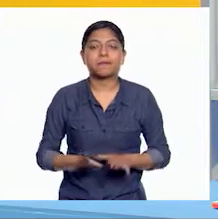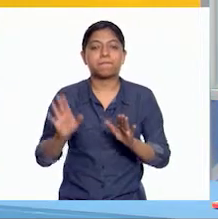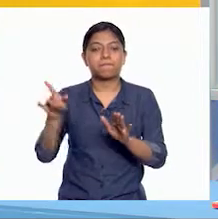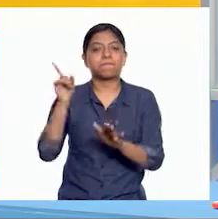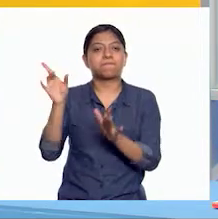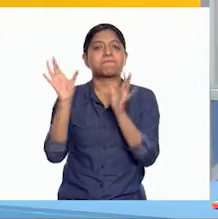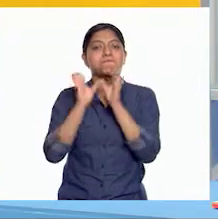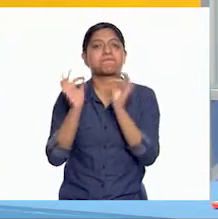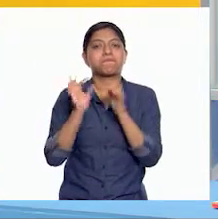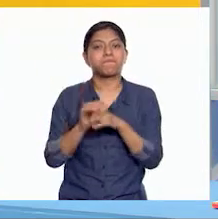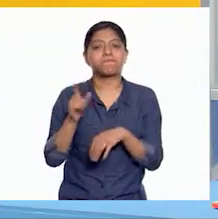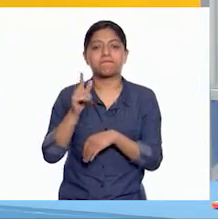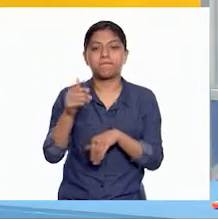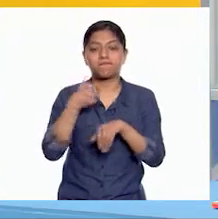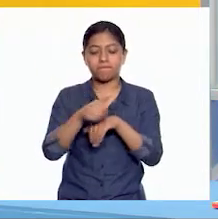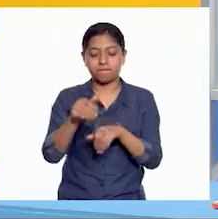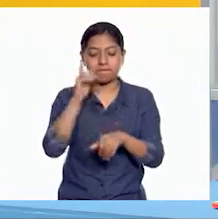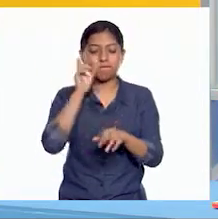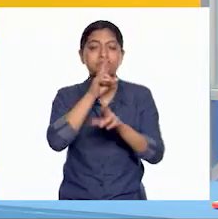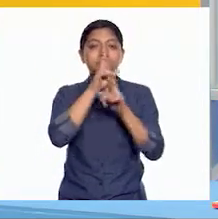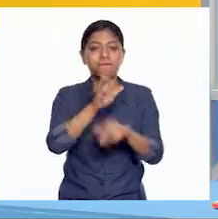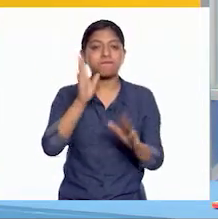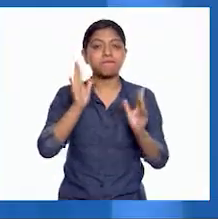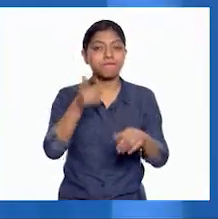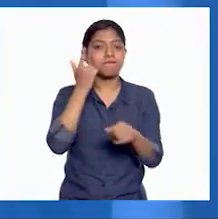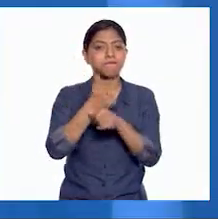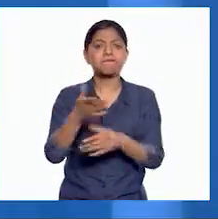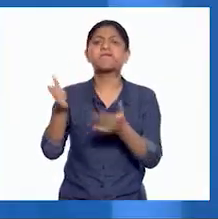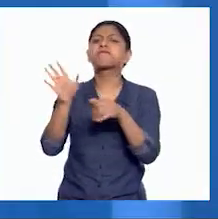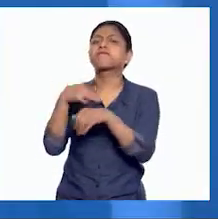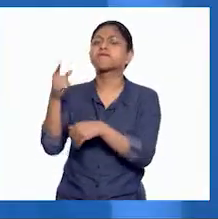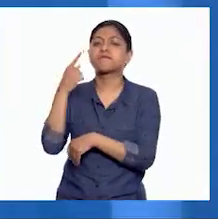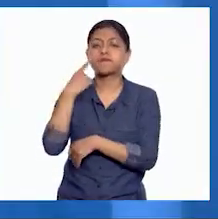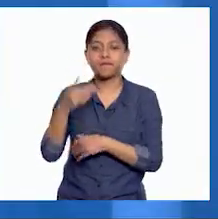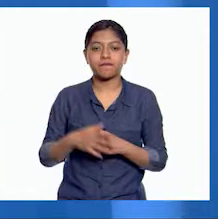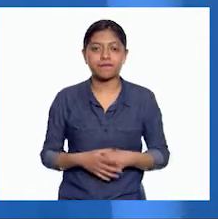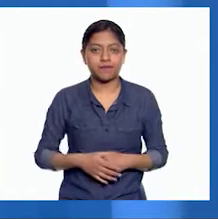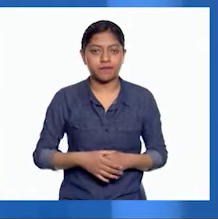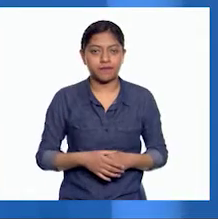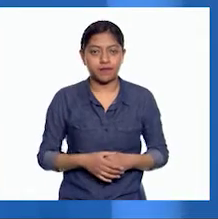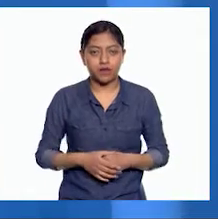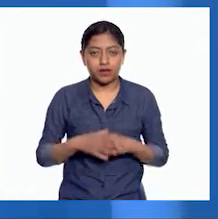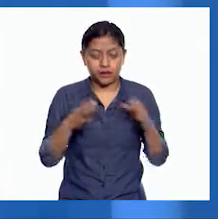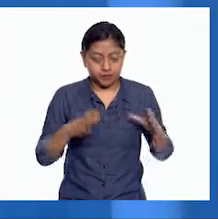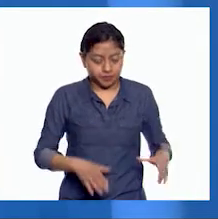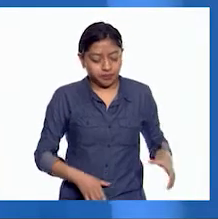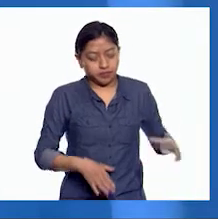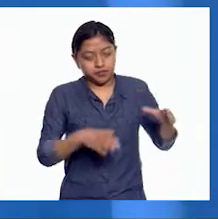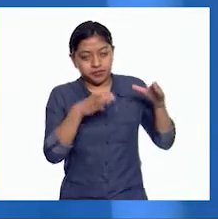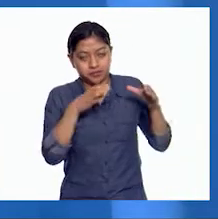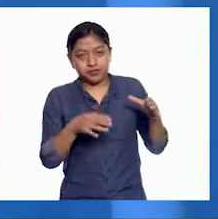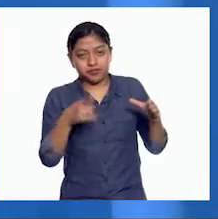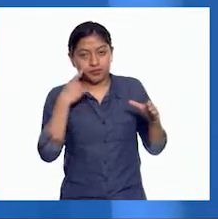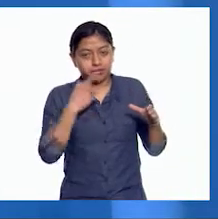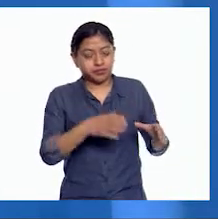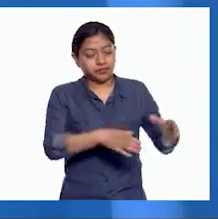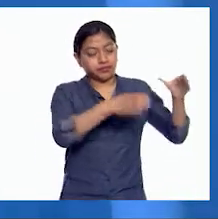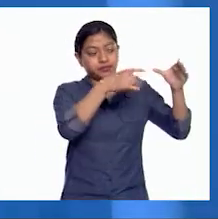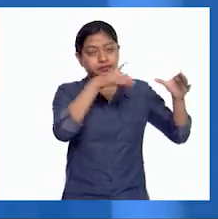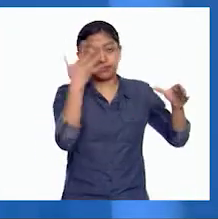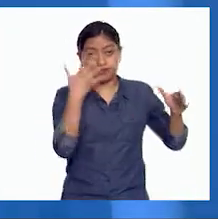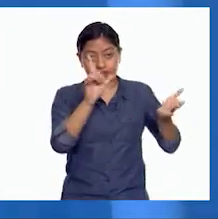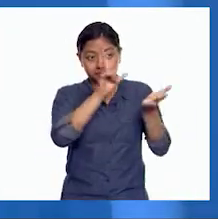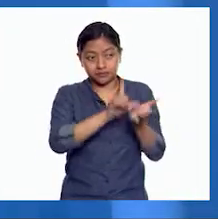dices haber encontrado tan rápido una respuesta? Ah, porque encontramos que la capacidad de un garrafón de